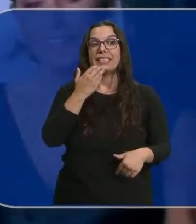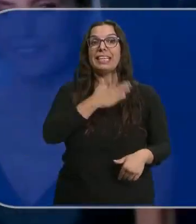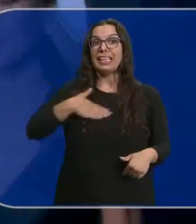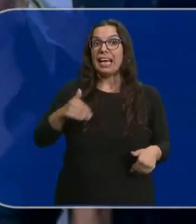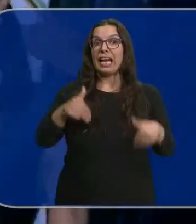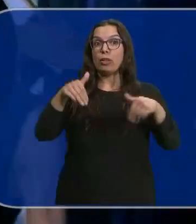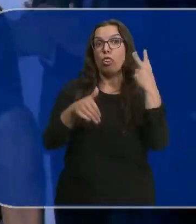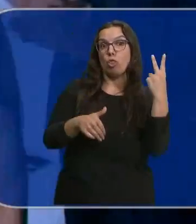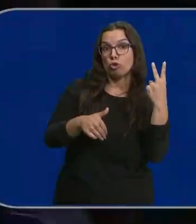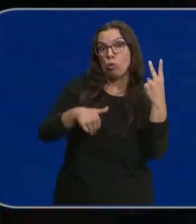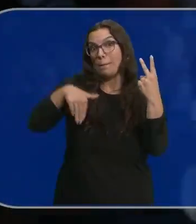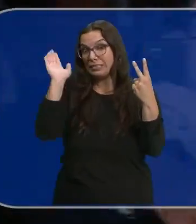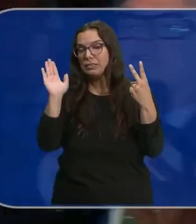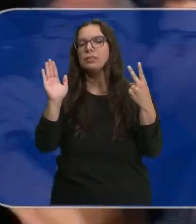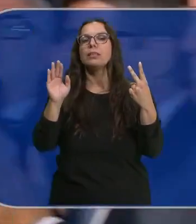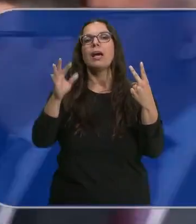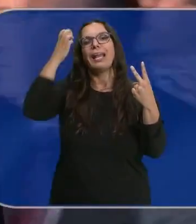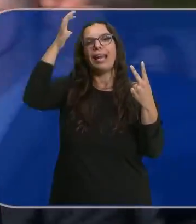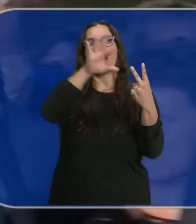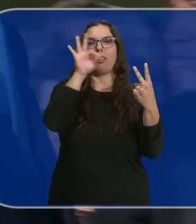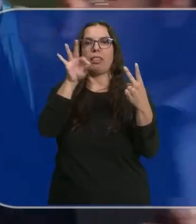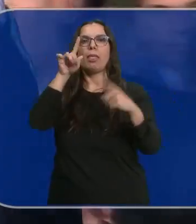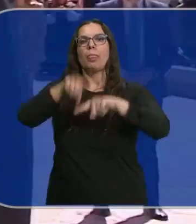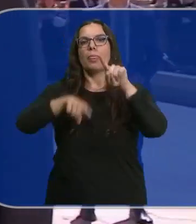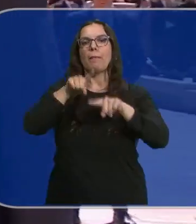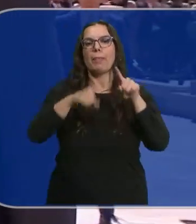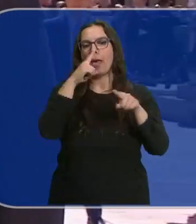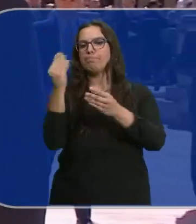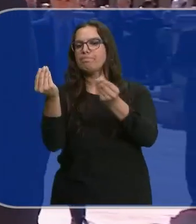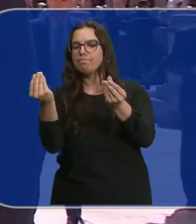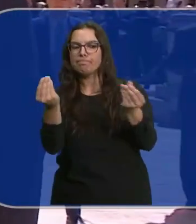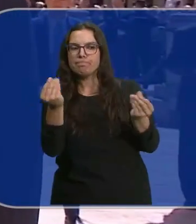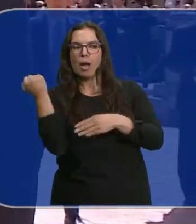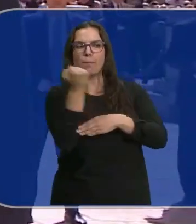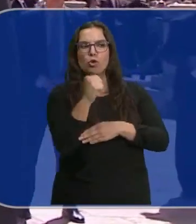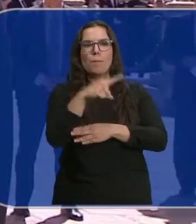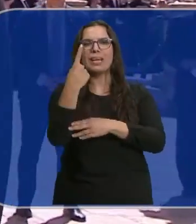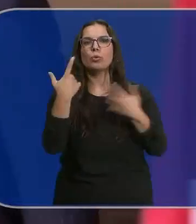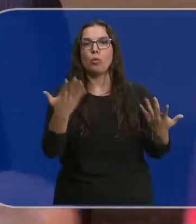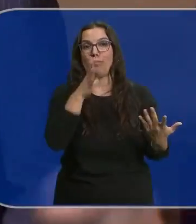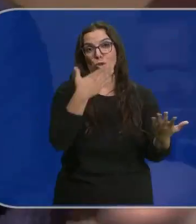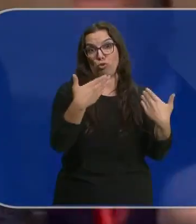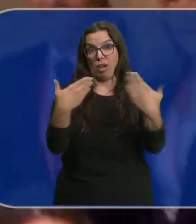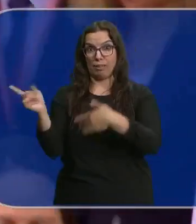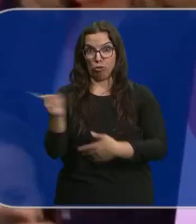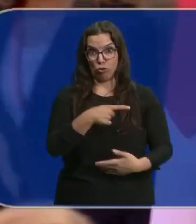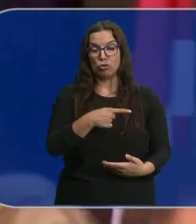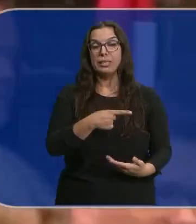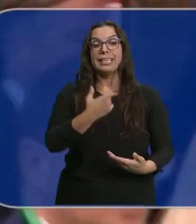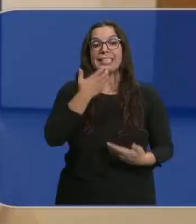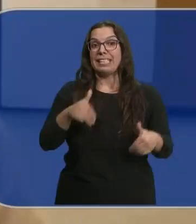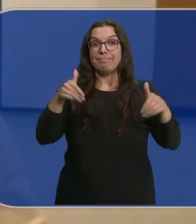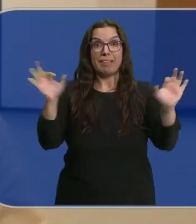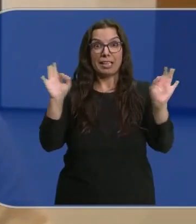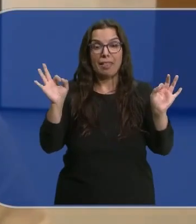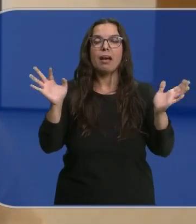quieren presentarse a la investidura, el rey escoge a uno en función de los apoyos que percibe que tiene tras hablar con el resto de grupos. Y si nadie se